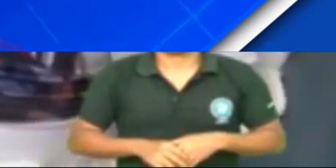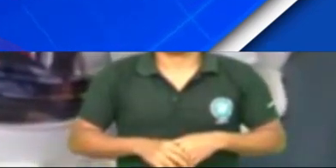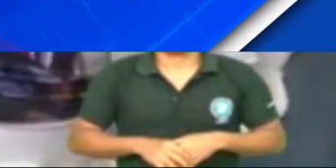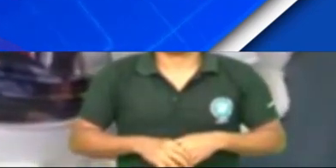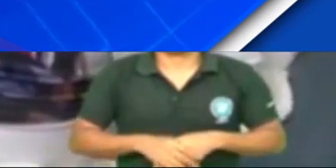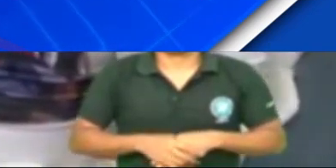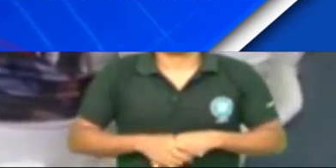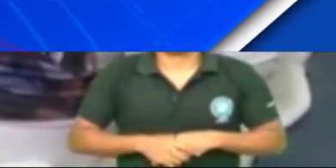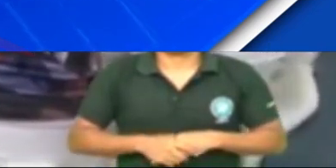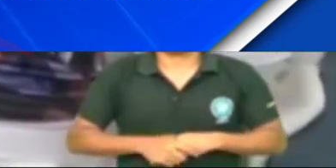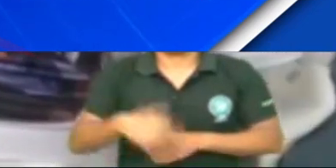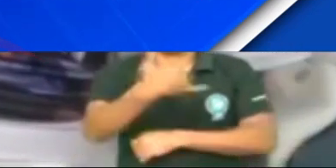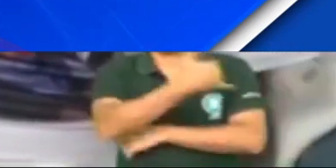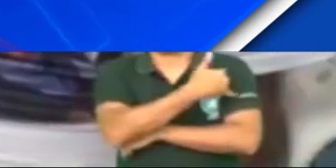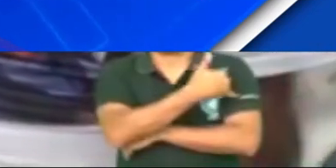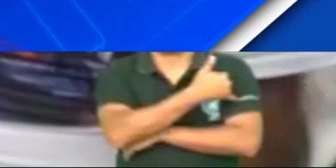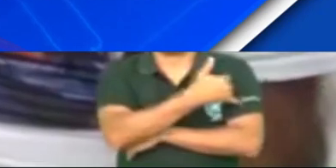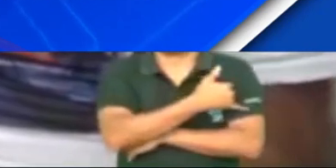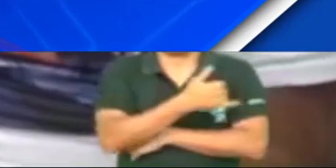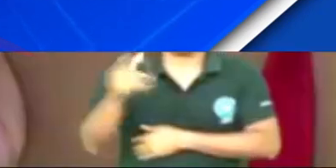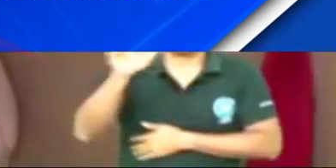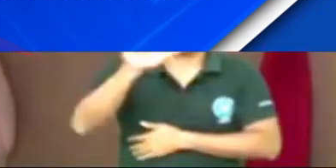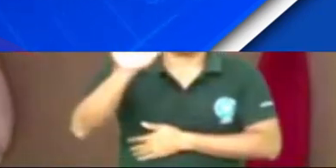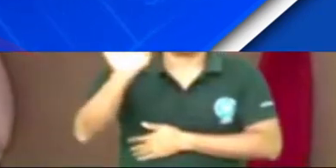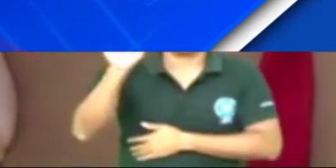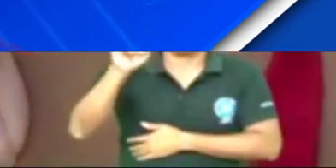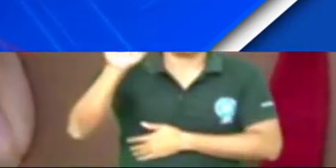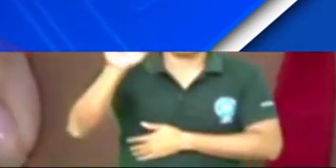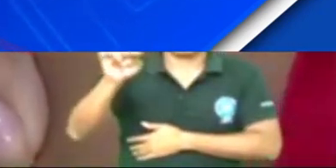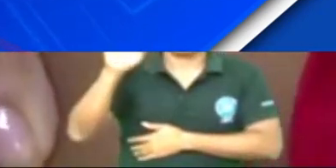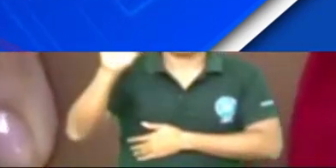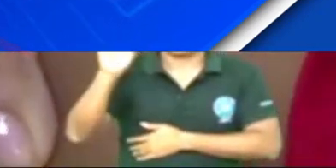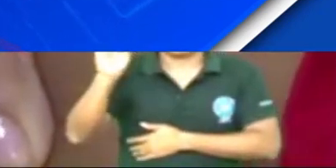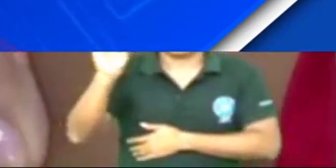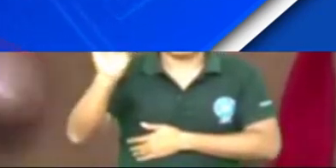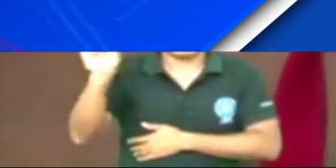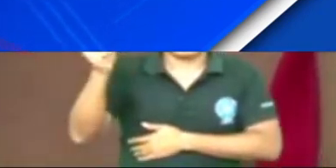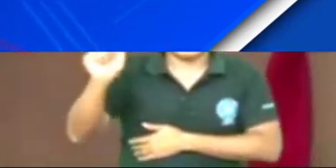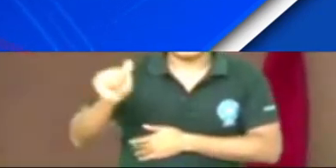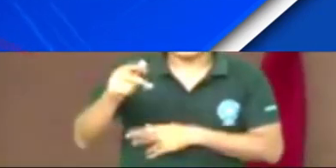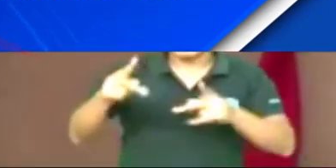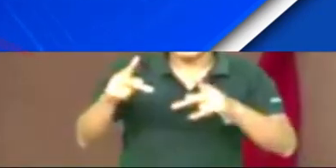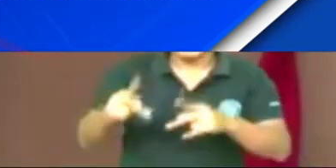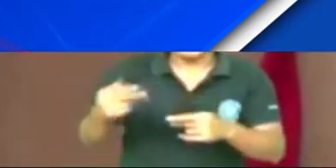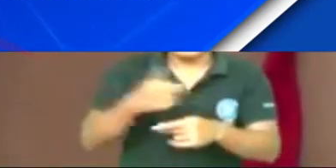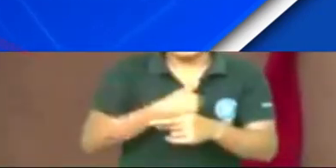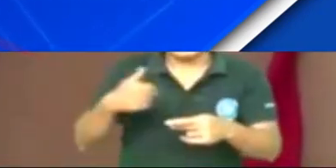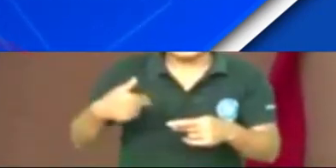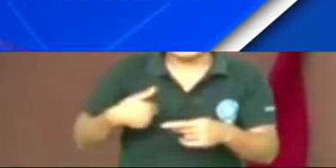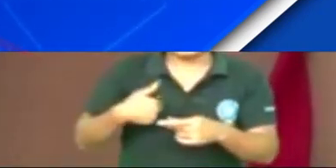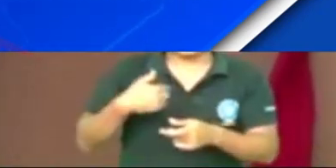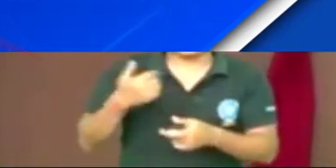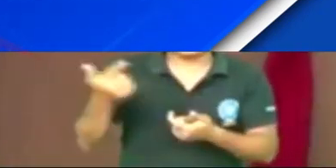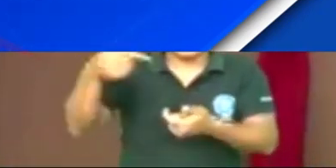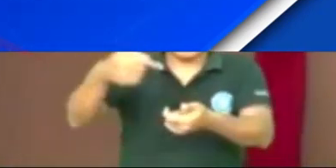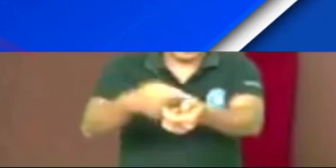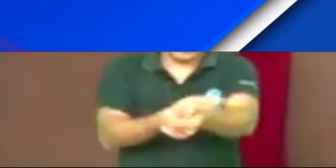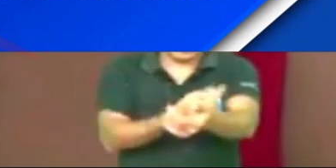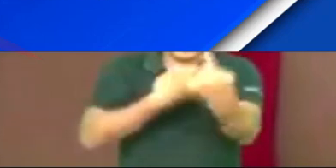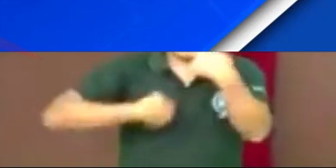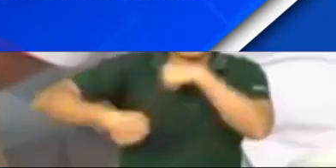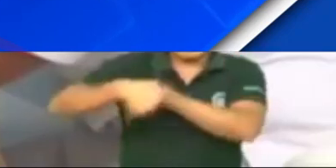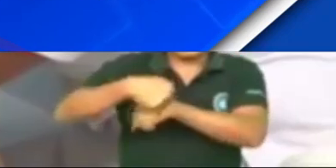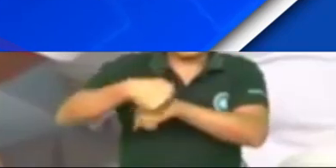recipiente y al colocarlo en un recipiente para 20 minutos y a los 20 minutos ya tenés la respuesta esta prueba ya han sido aprobada por la